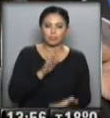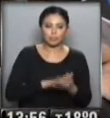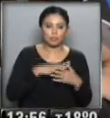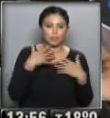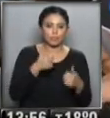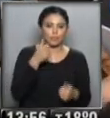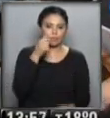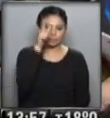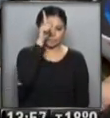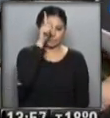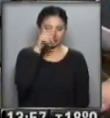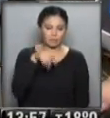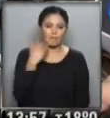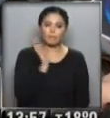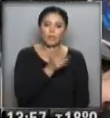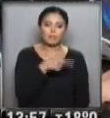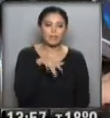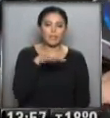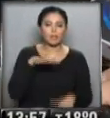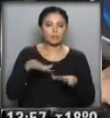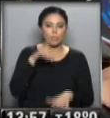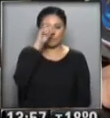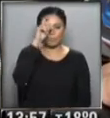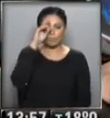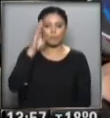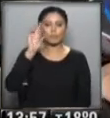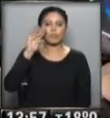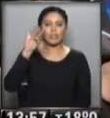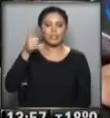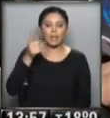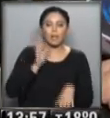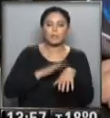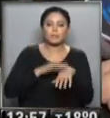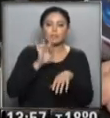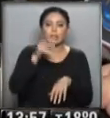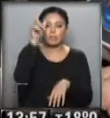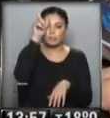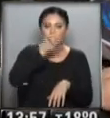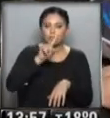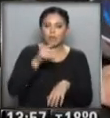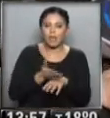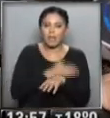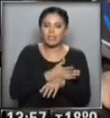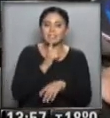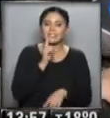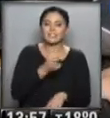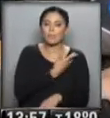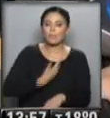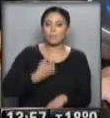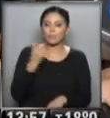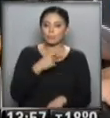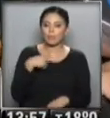seguridad. Claramente la violencia que se ejerció en el Borda no fue solo responsabilidad de la policía, sino que hubo una decisión política de llevar